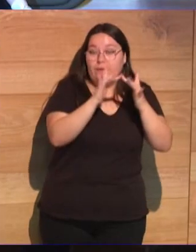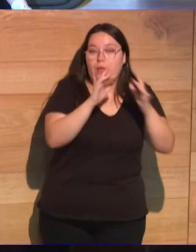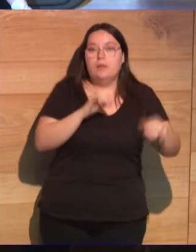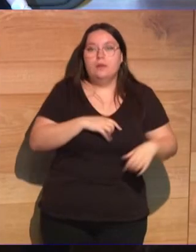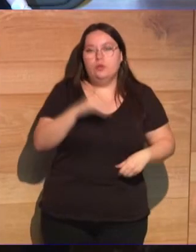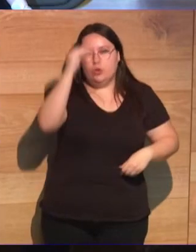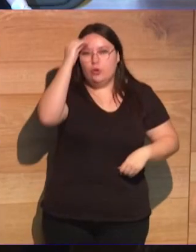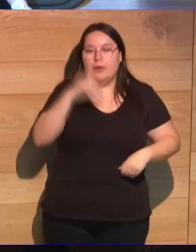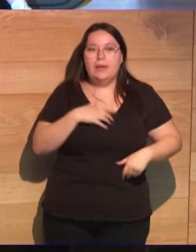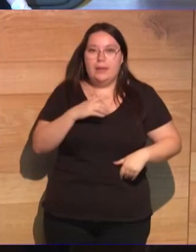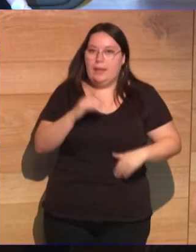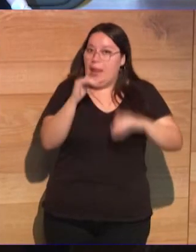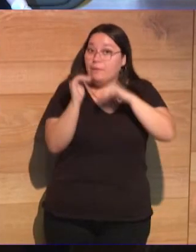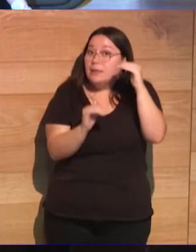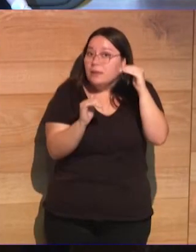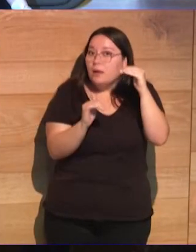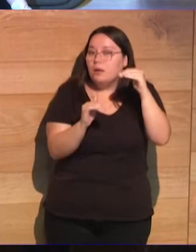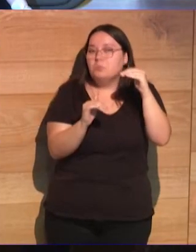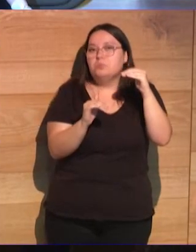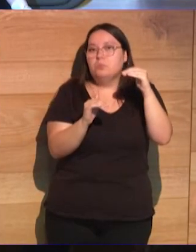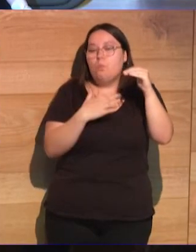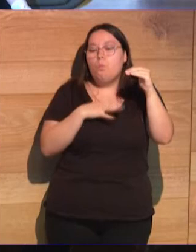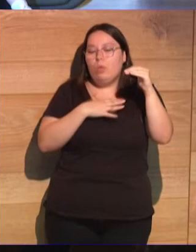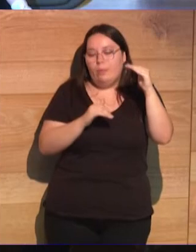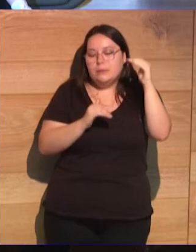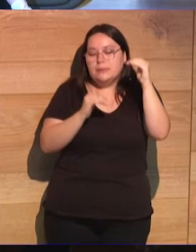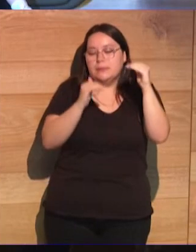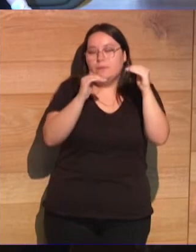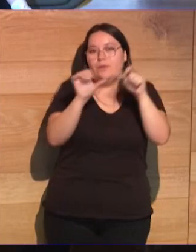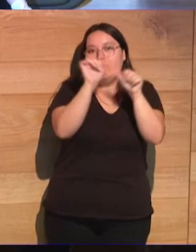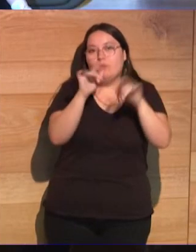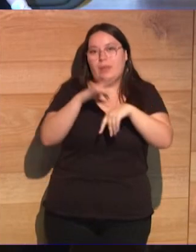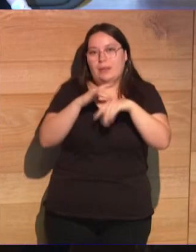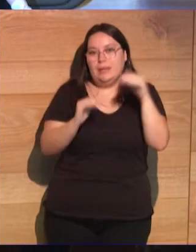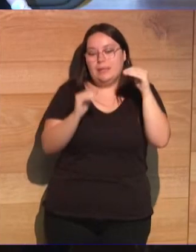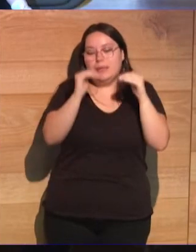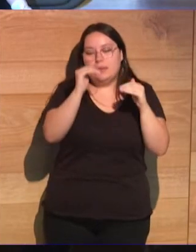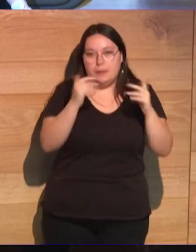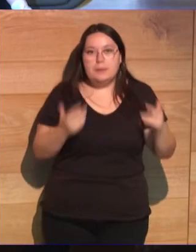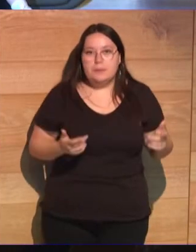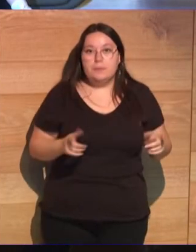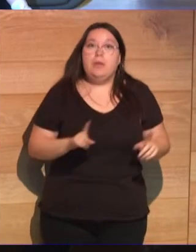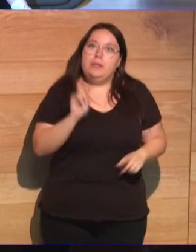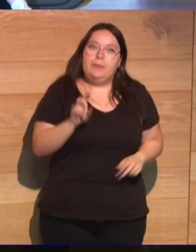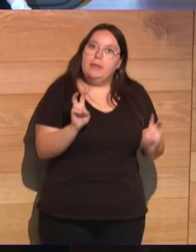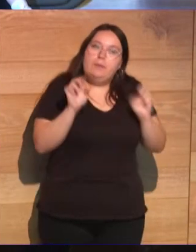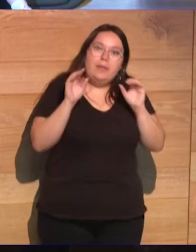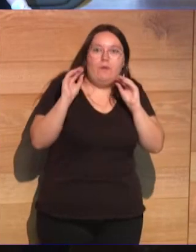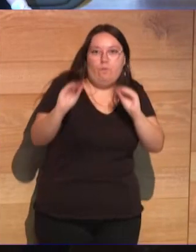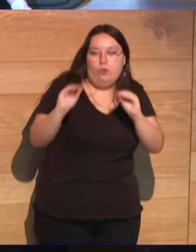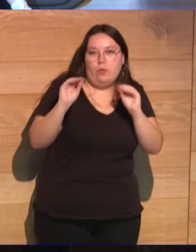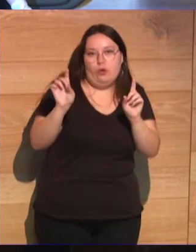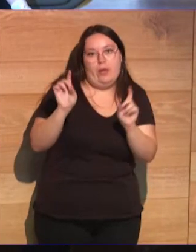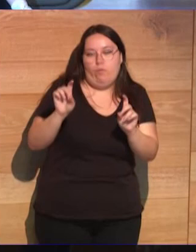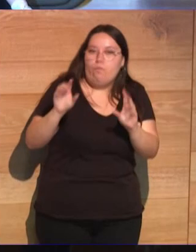que la brecha podemos disminuirla digitalmente. Y otro caso muy claro también es la educación, la formación. O